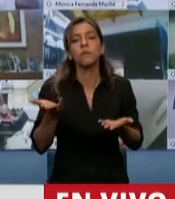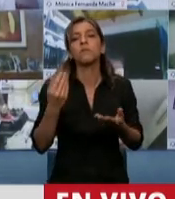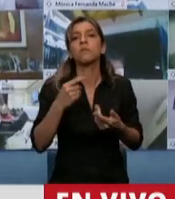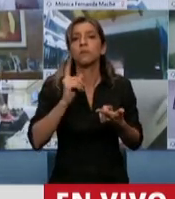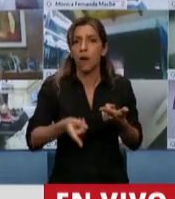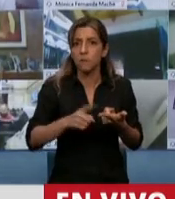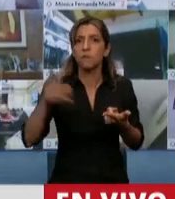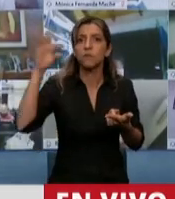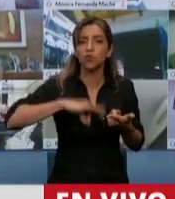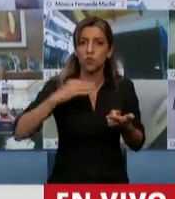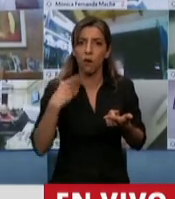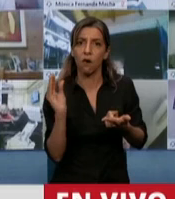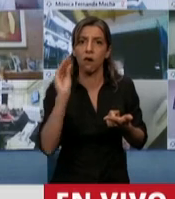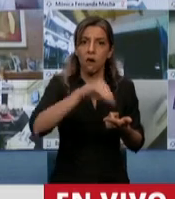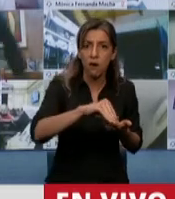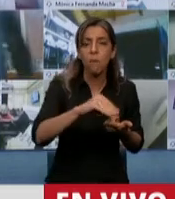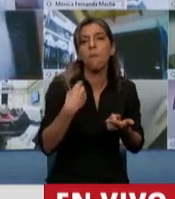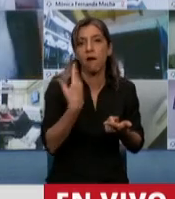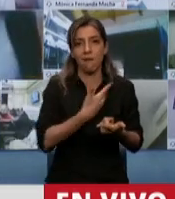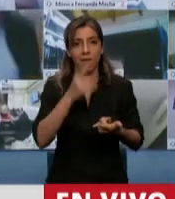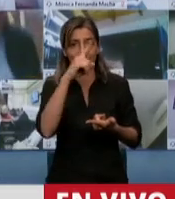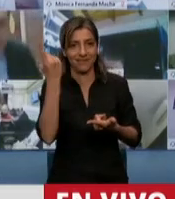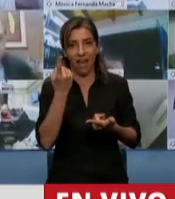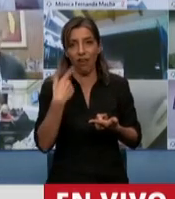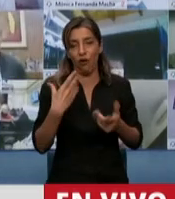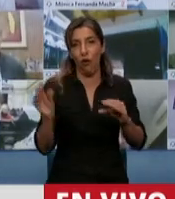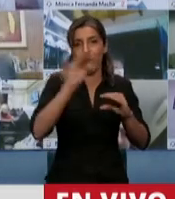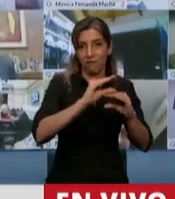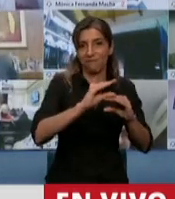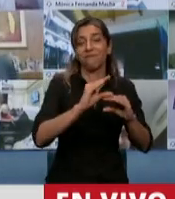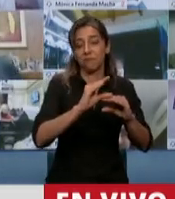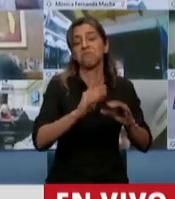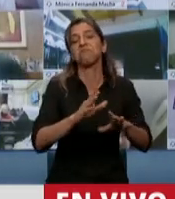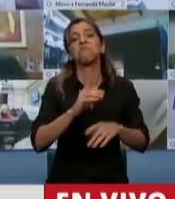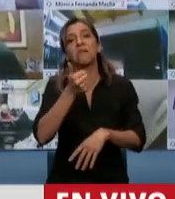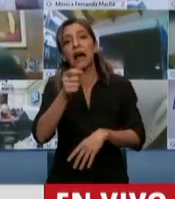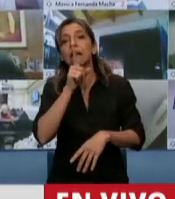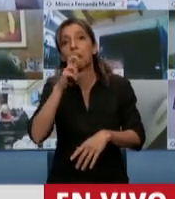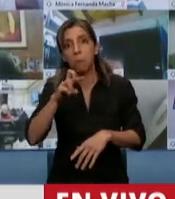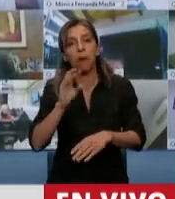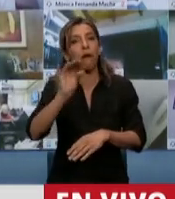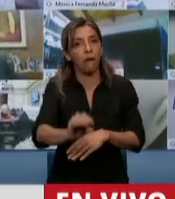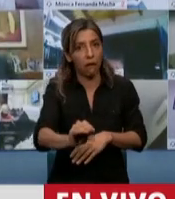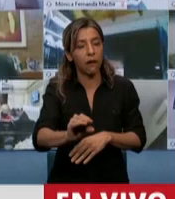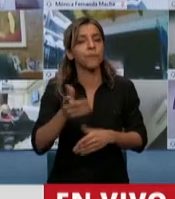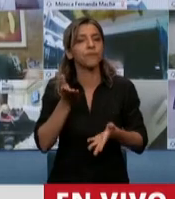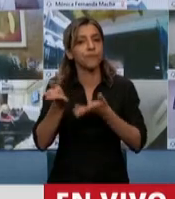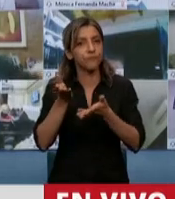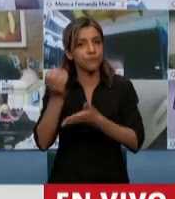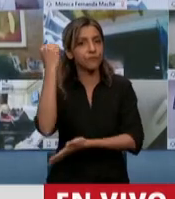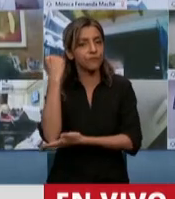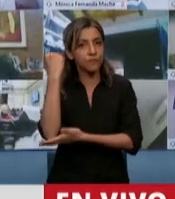salarios complementarios abonados por el Estado Nacional, los ATP, asistencia económica